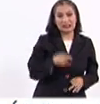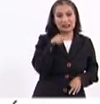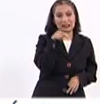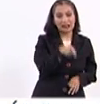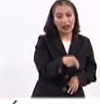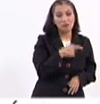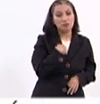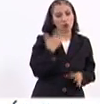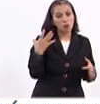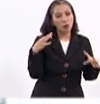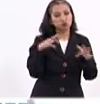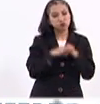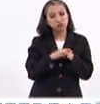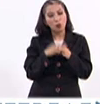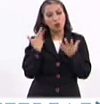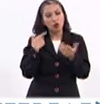ir